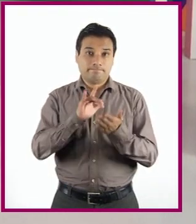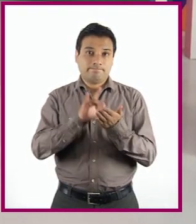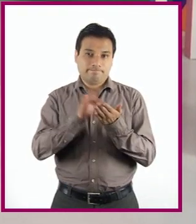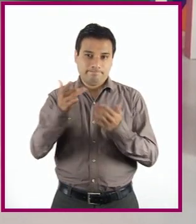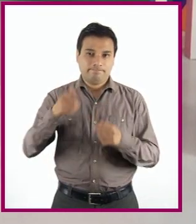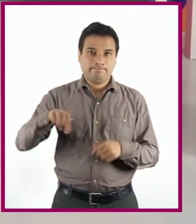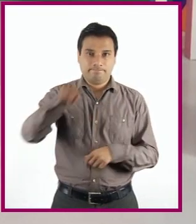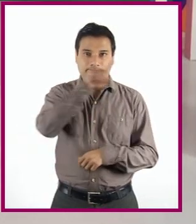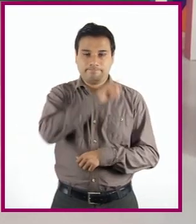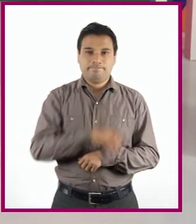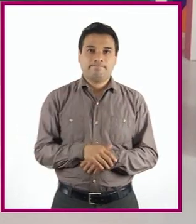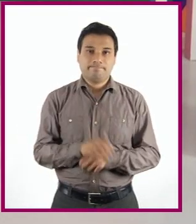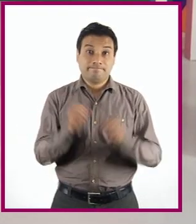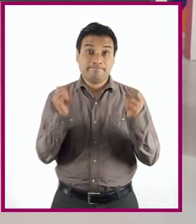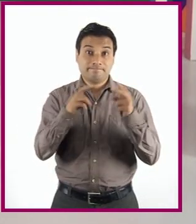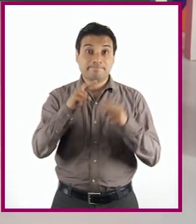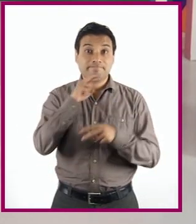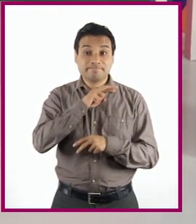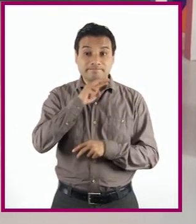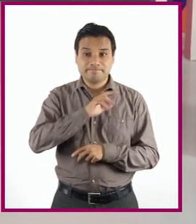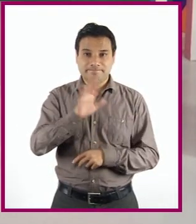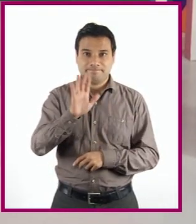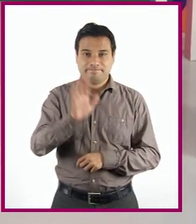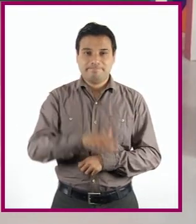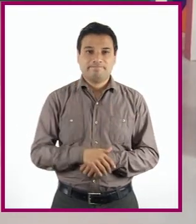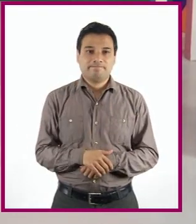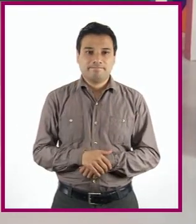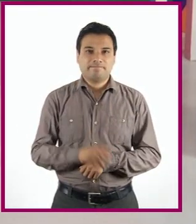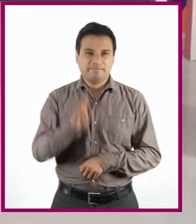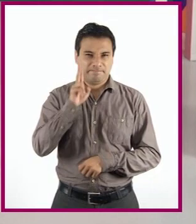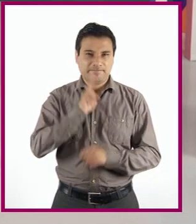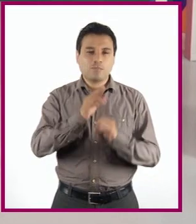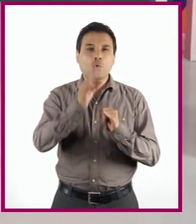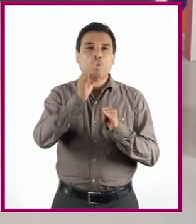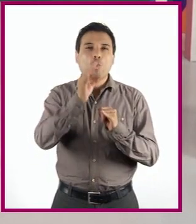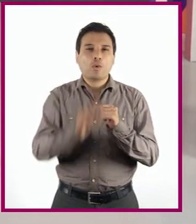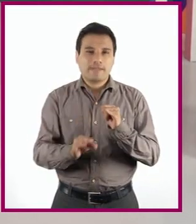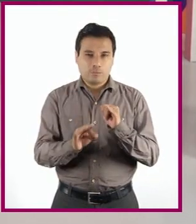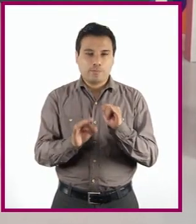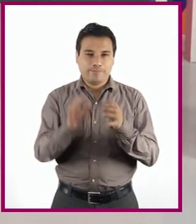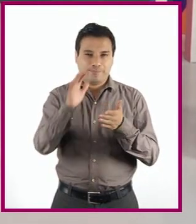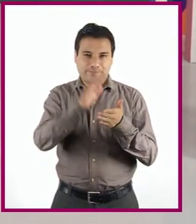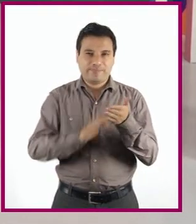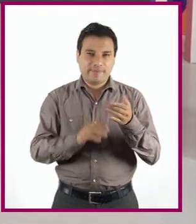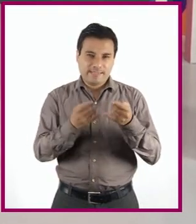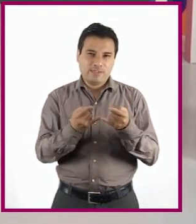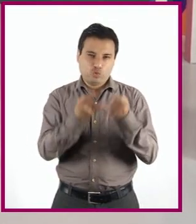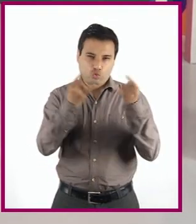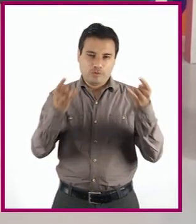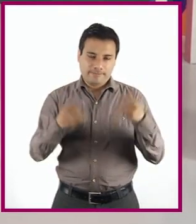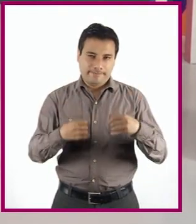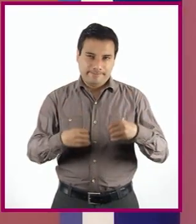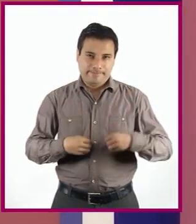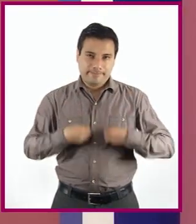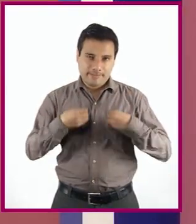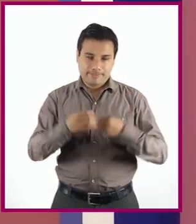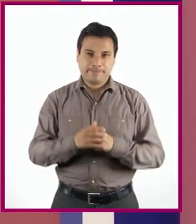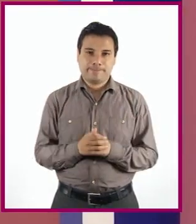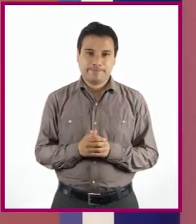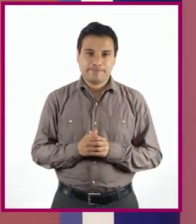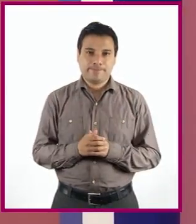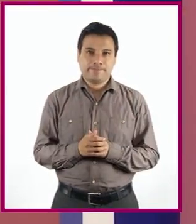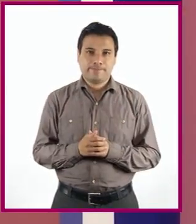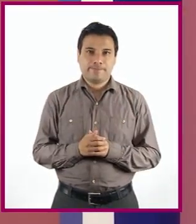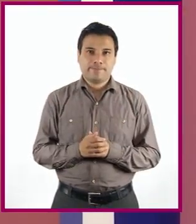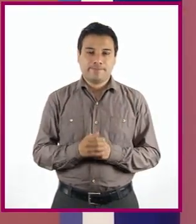ustedes y hasta pronto. Leamos un último fragmento de la autobiografía de Gabriel García Márquez. Un